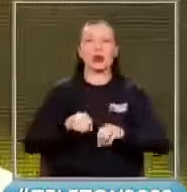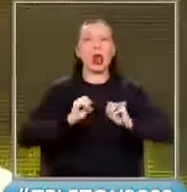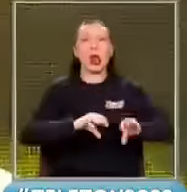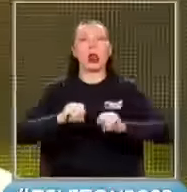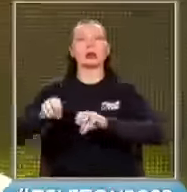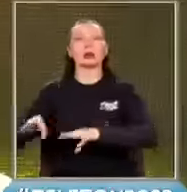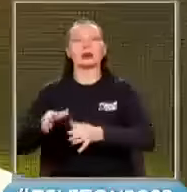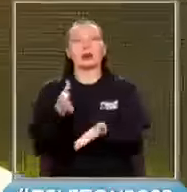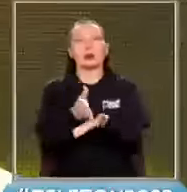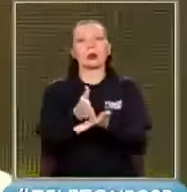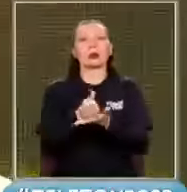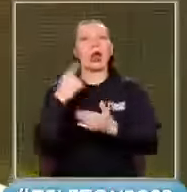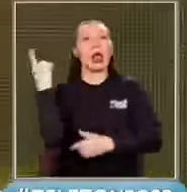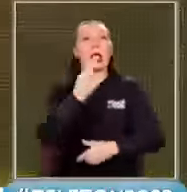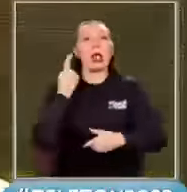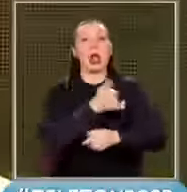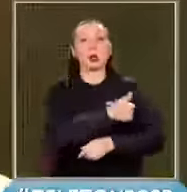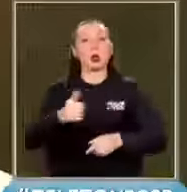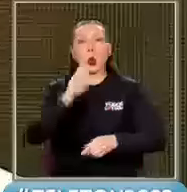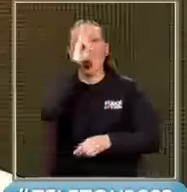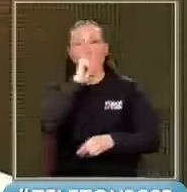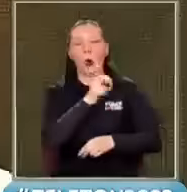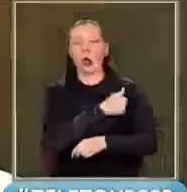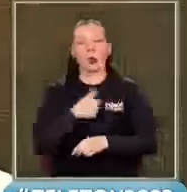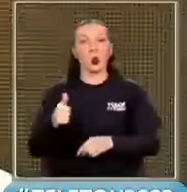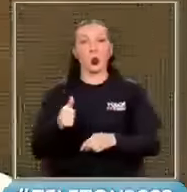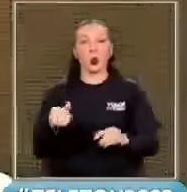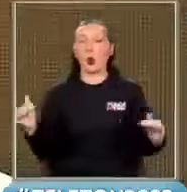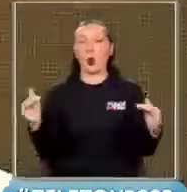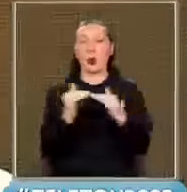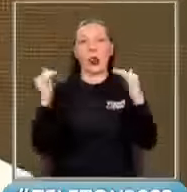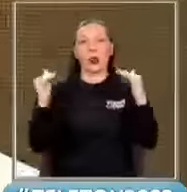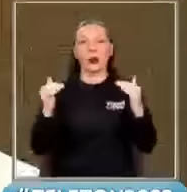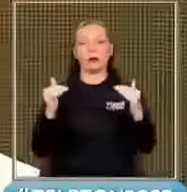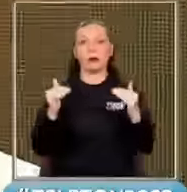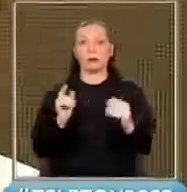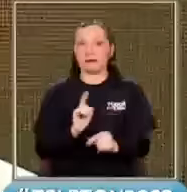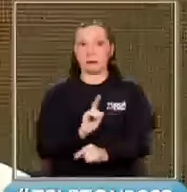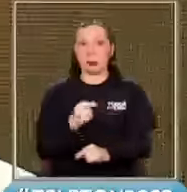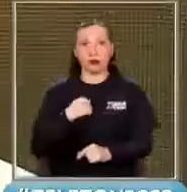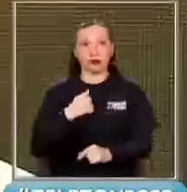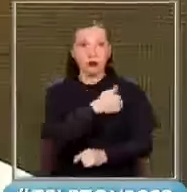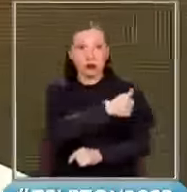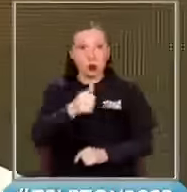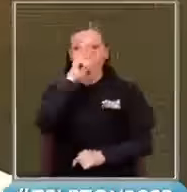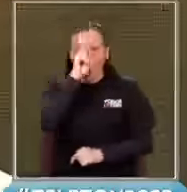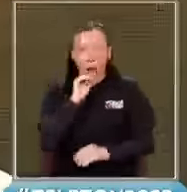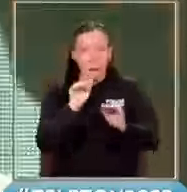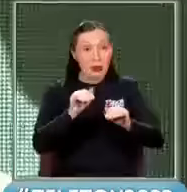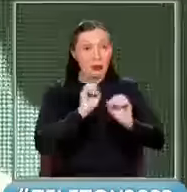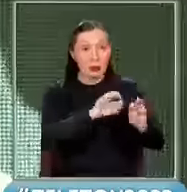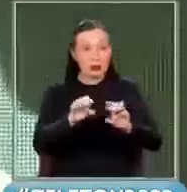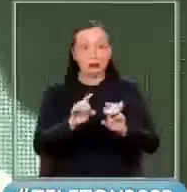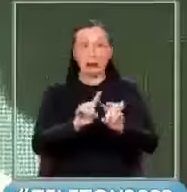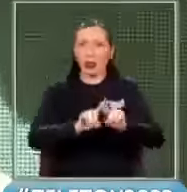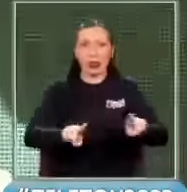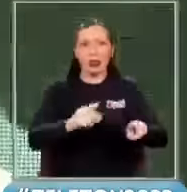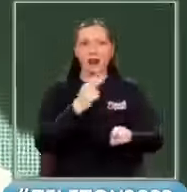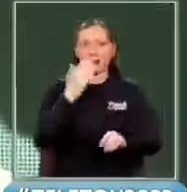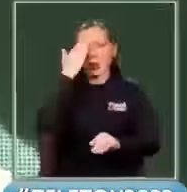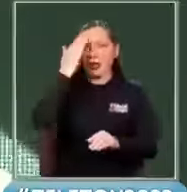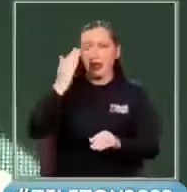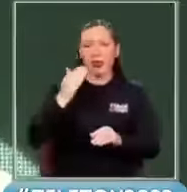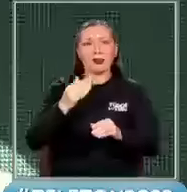clases generales. Correcto. A todos los niños por igual. Pero no, yo no tengo a todos los niños por igual, tienen días distintos,